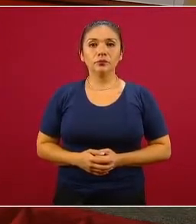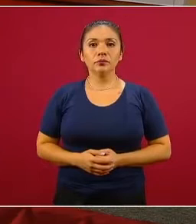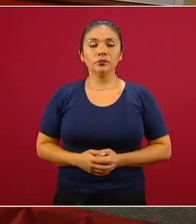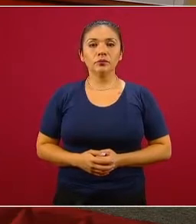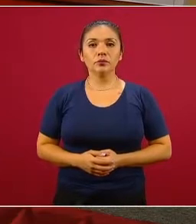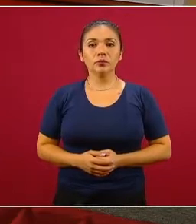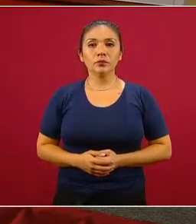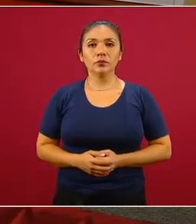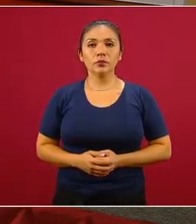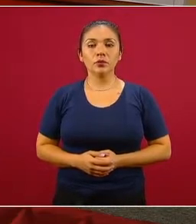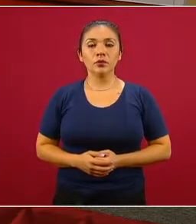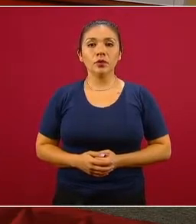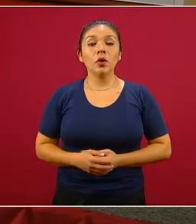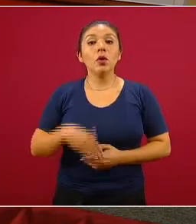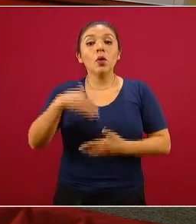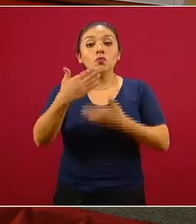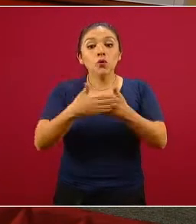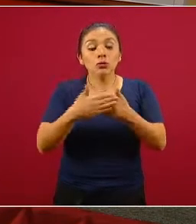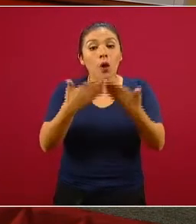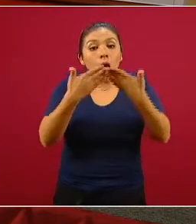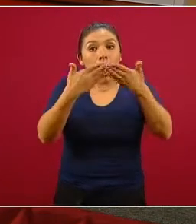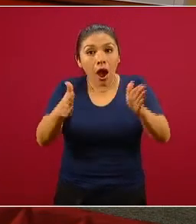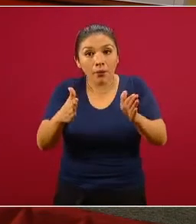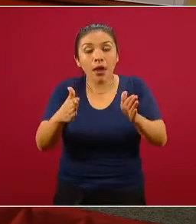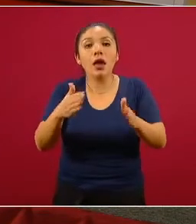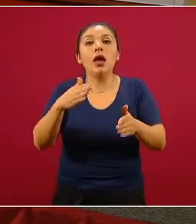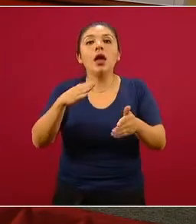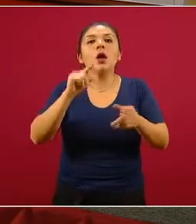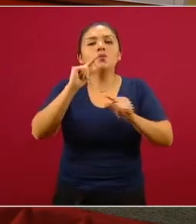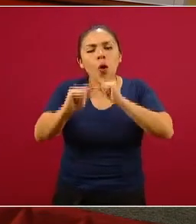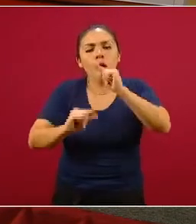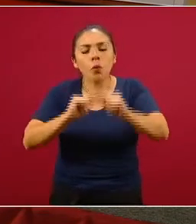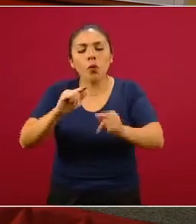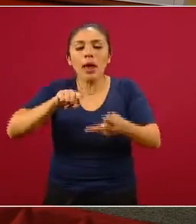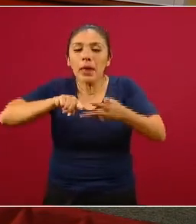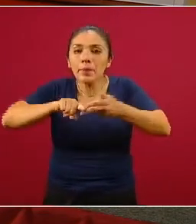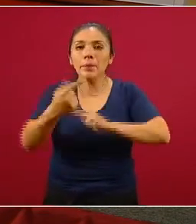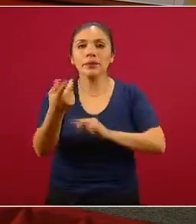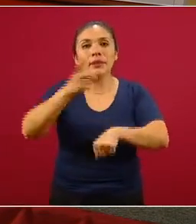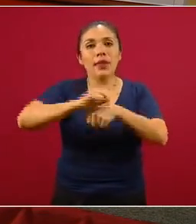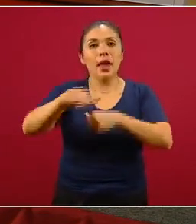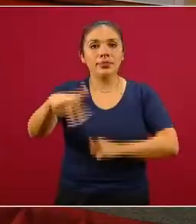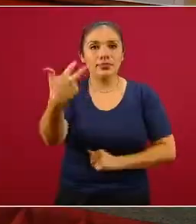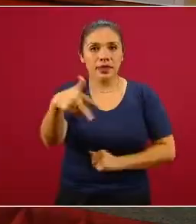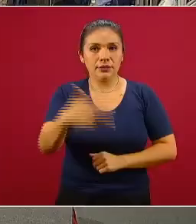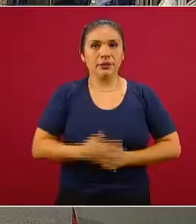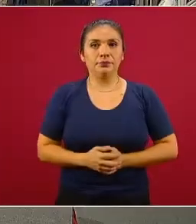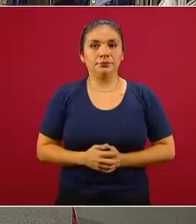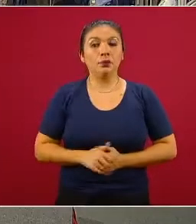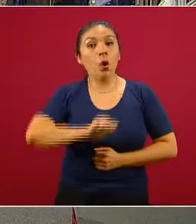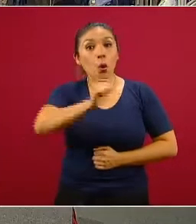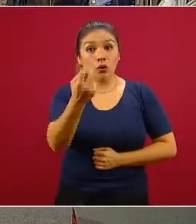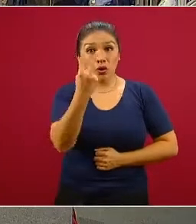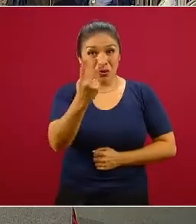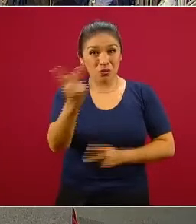a hacer la apertura progresiva a partir del 13. Gracias, doctor. Sobre las otras dos